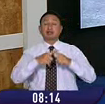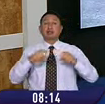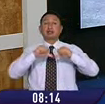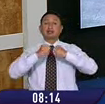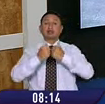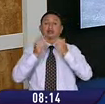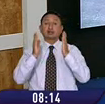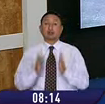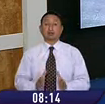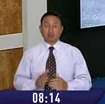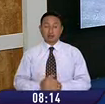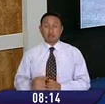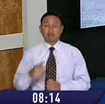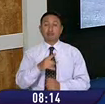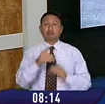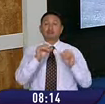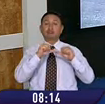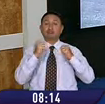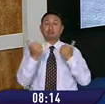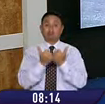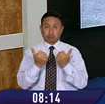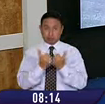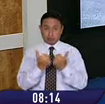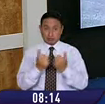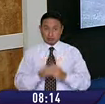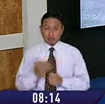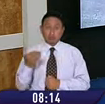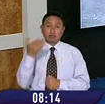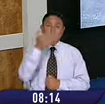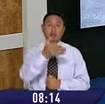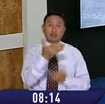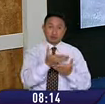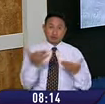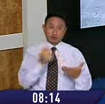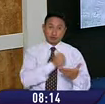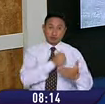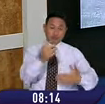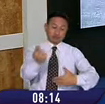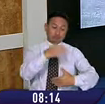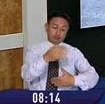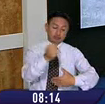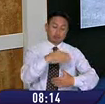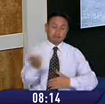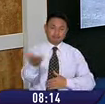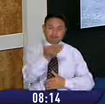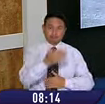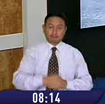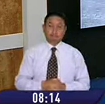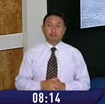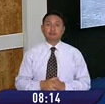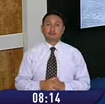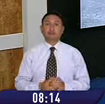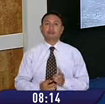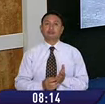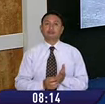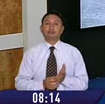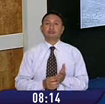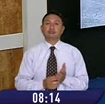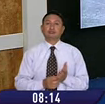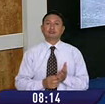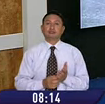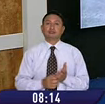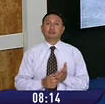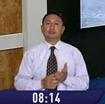exfuncionarios del Congreso o de la Asamblea, en este caso, vayan a retirar sus cosillas? Adelante, por favor.